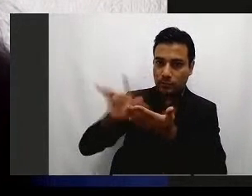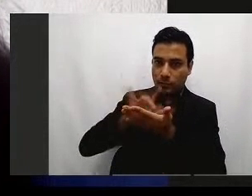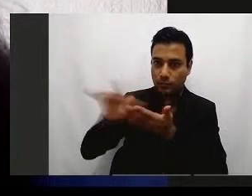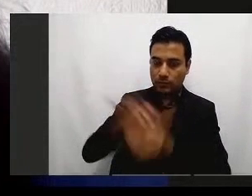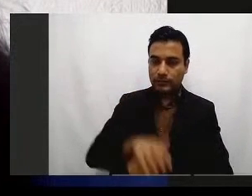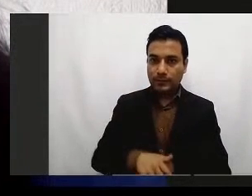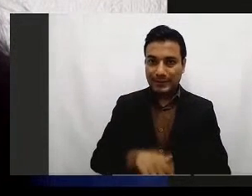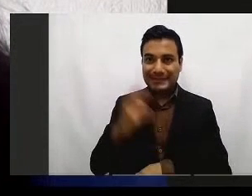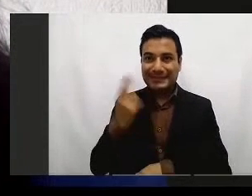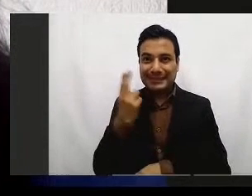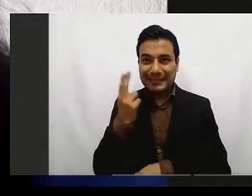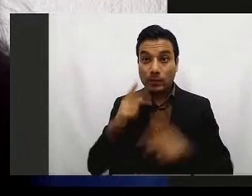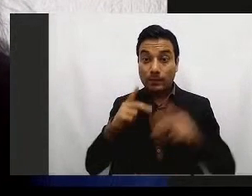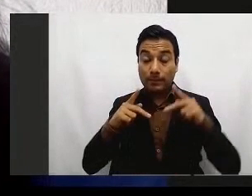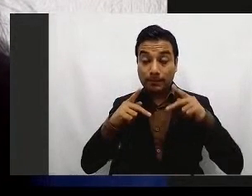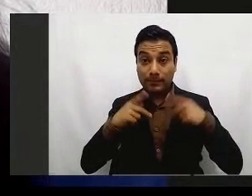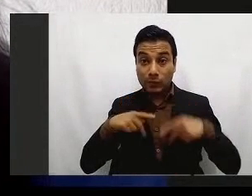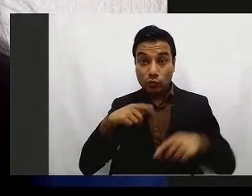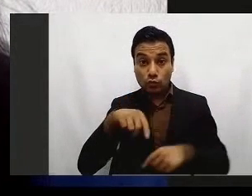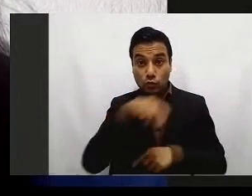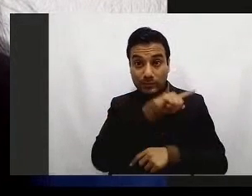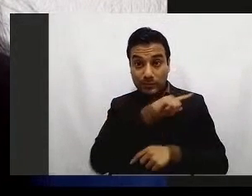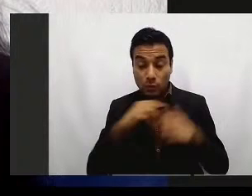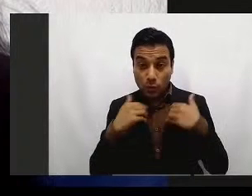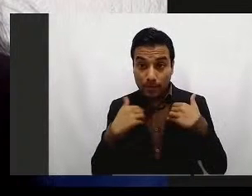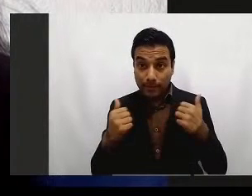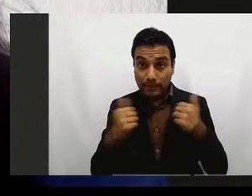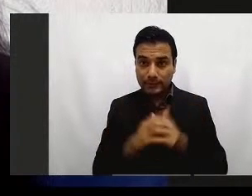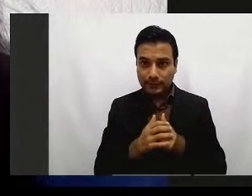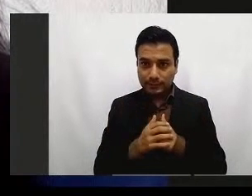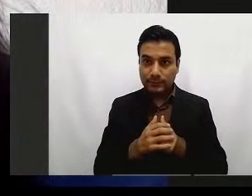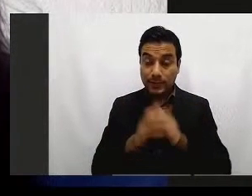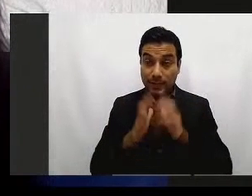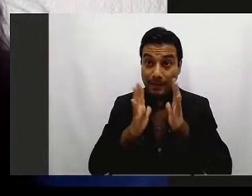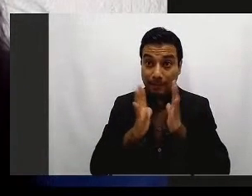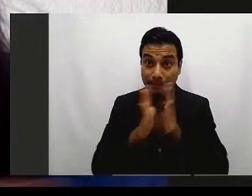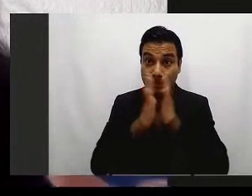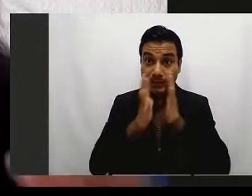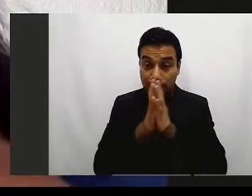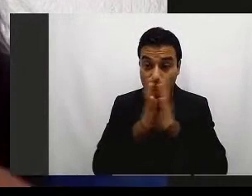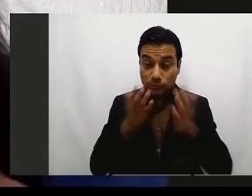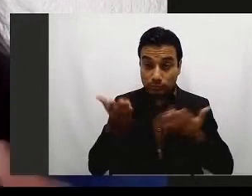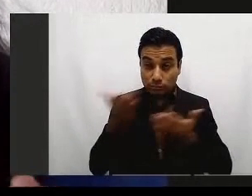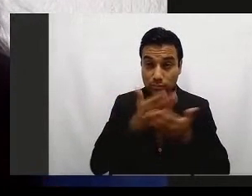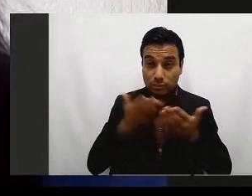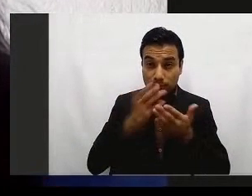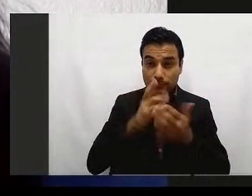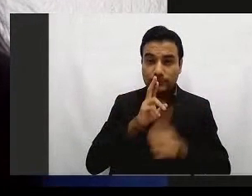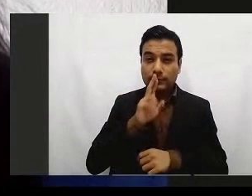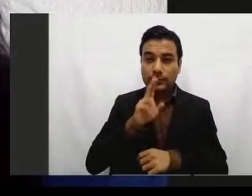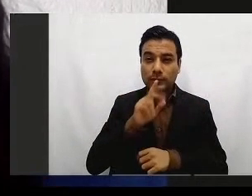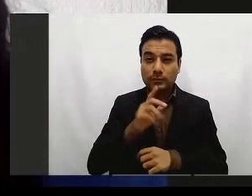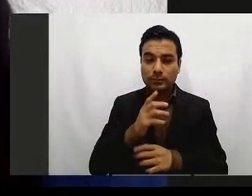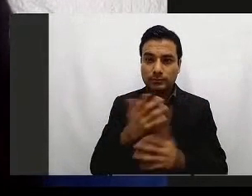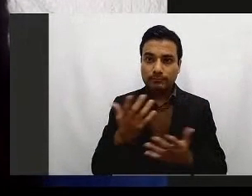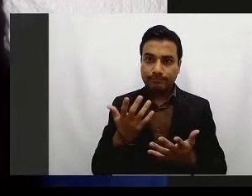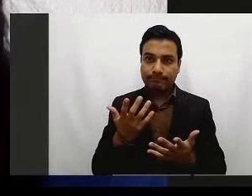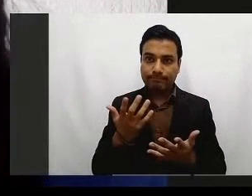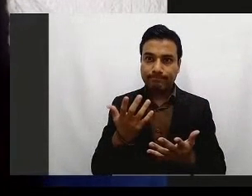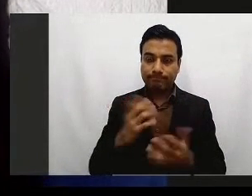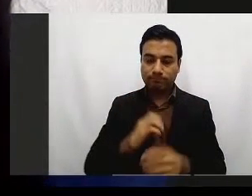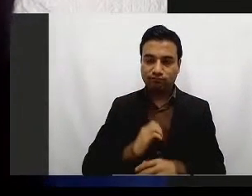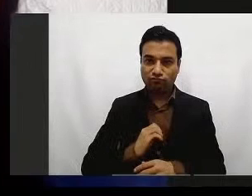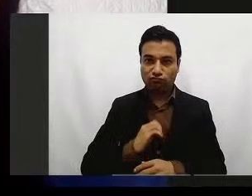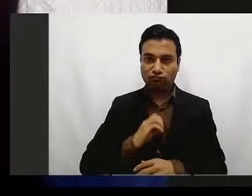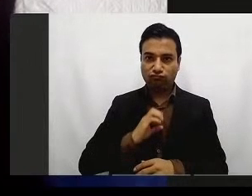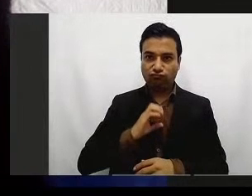¿no? Y creo que esa participación y esa confianza, Ale, también se genera incluso en los mismos participantes, ¿no? Y en esa